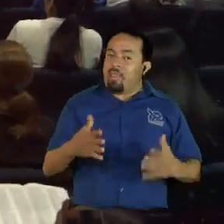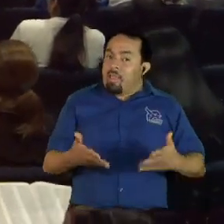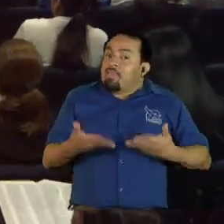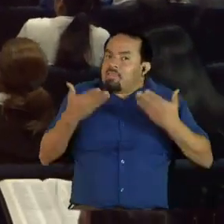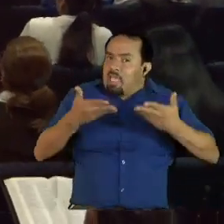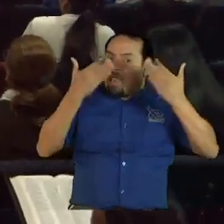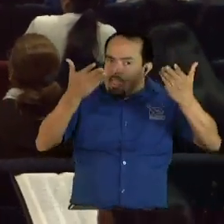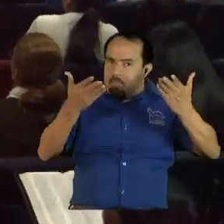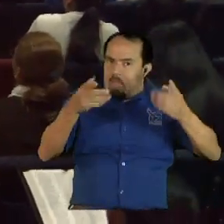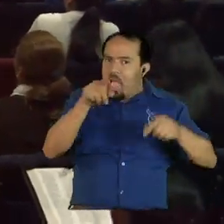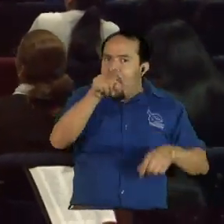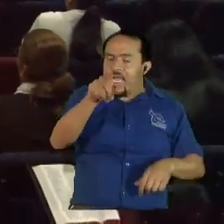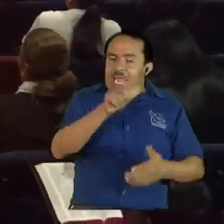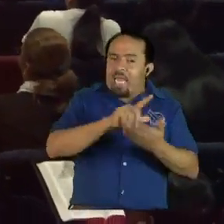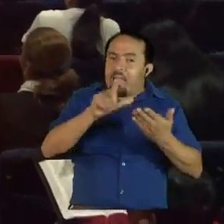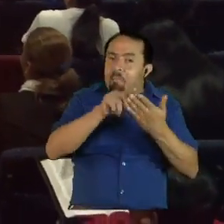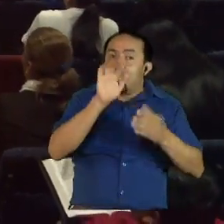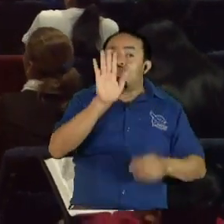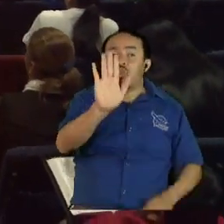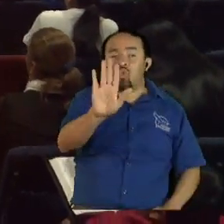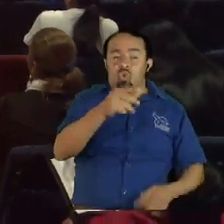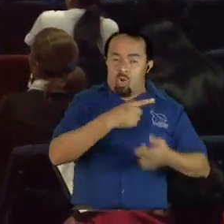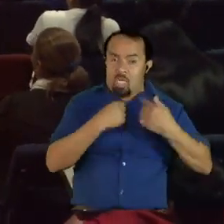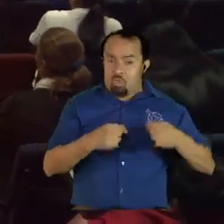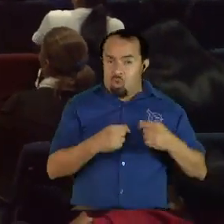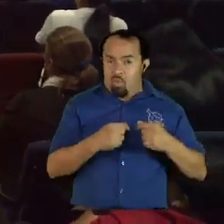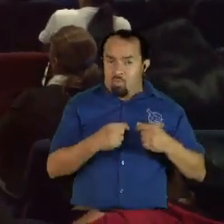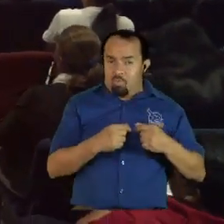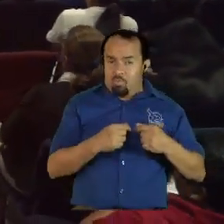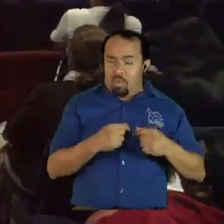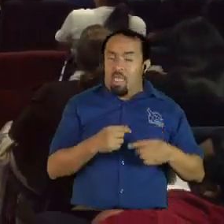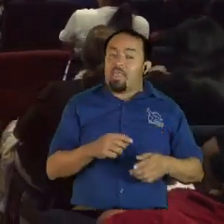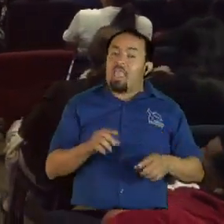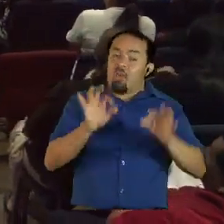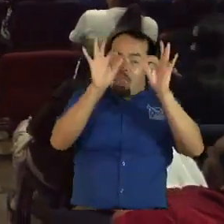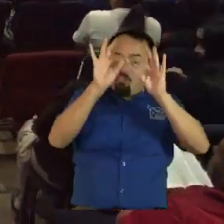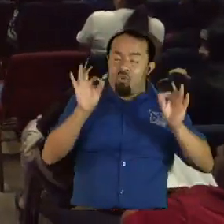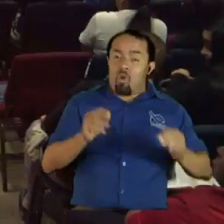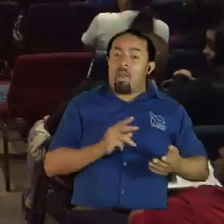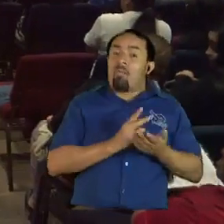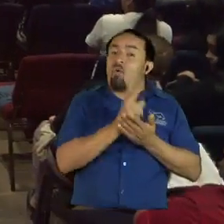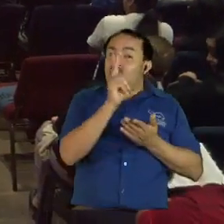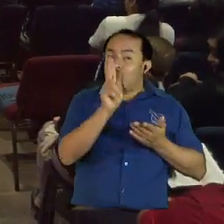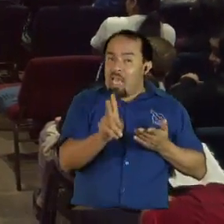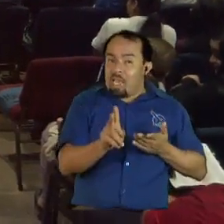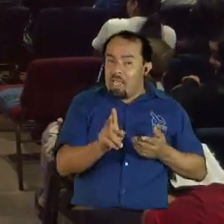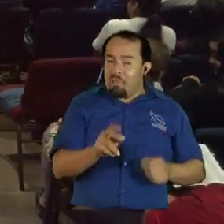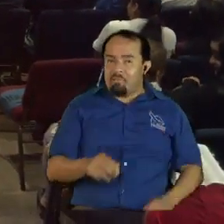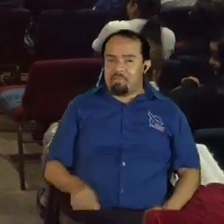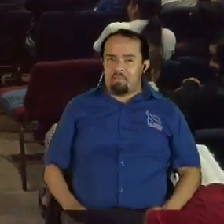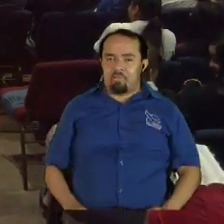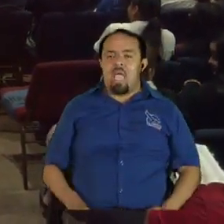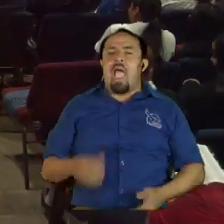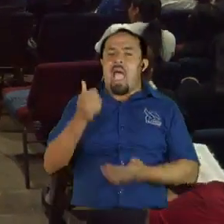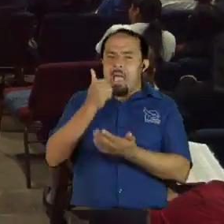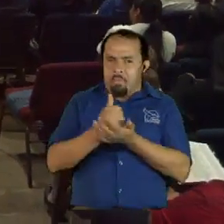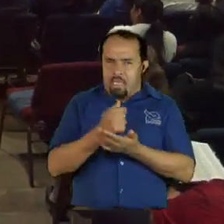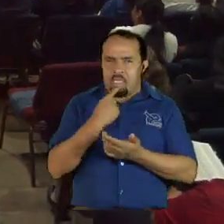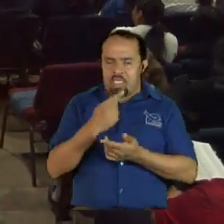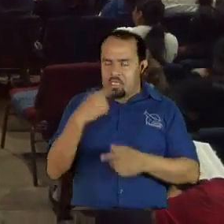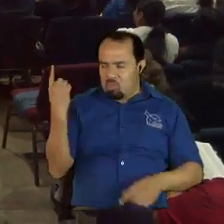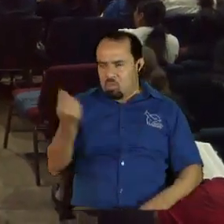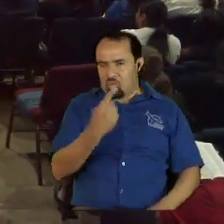Se lo estoy preguntando voluntariamente. No estoy haciendo, no estoy teniendo ningún método de